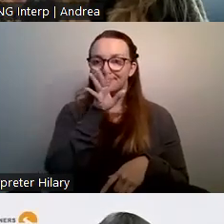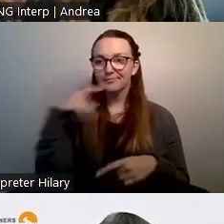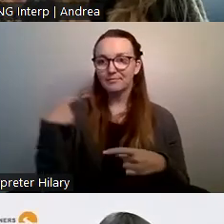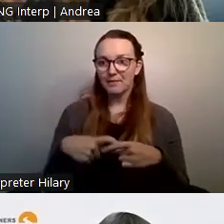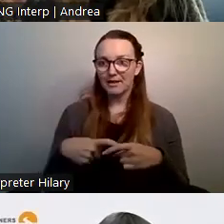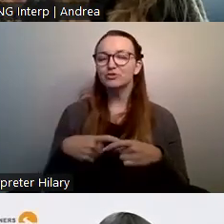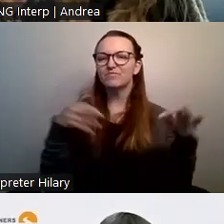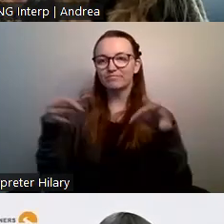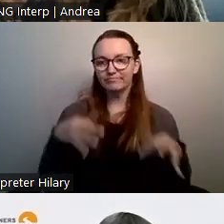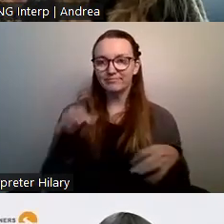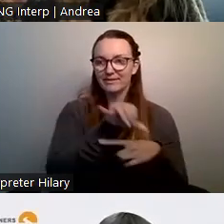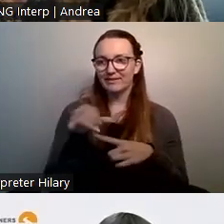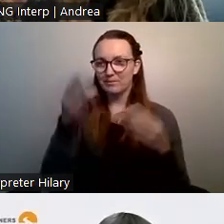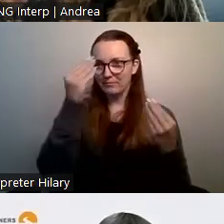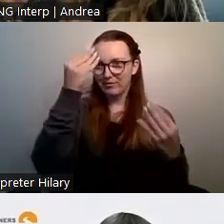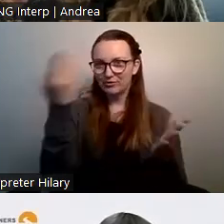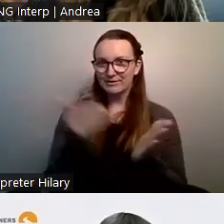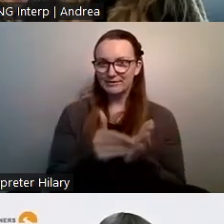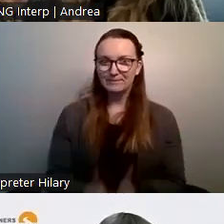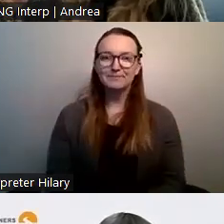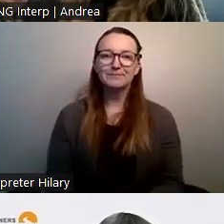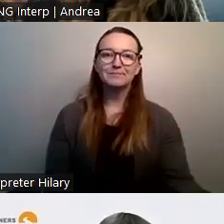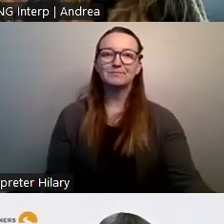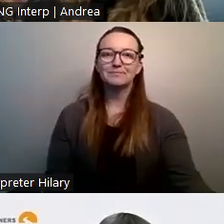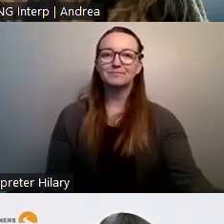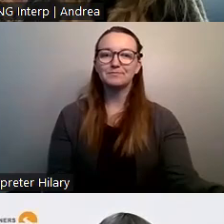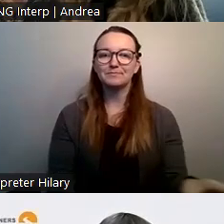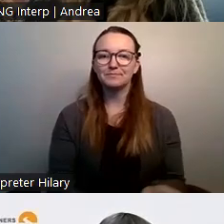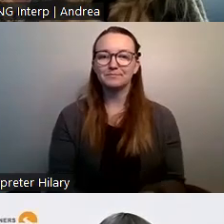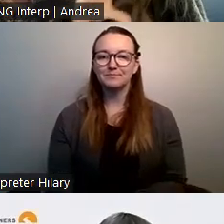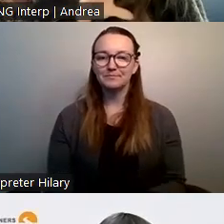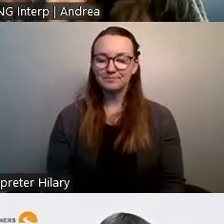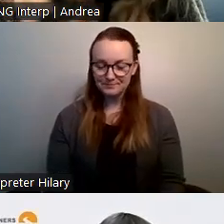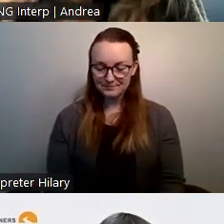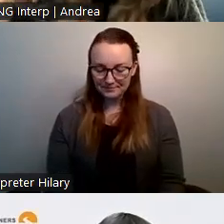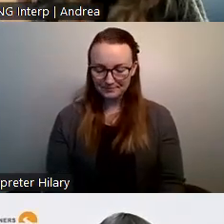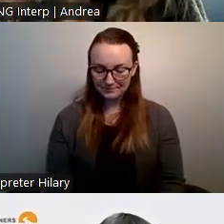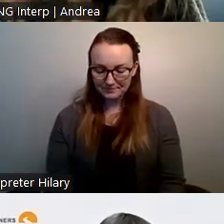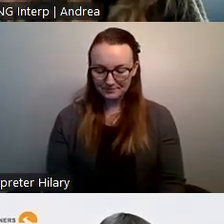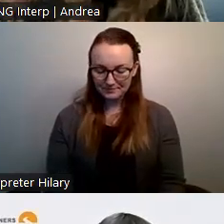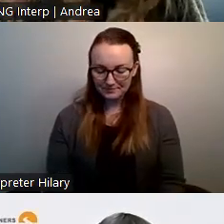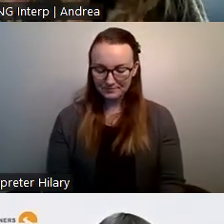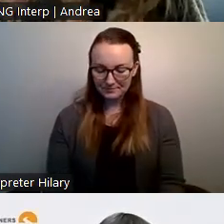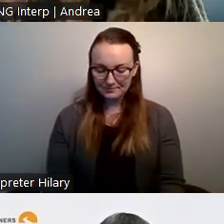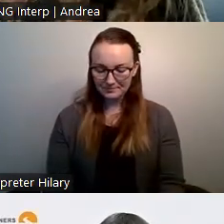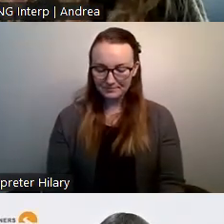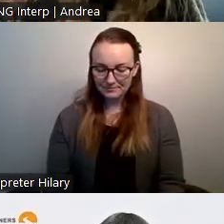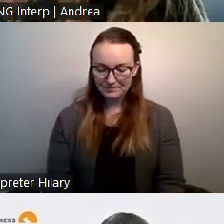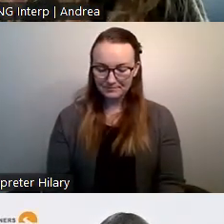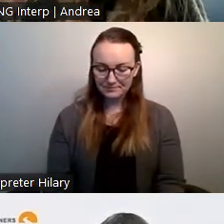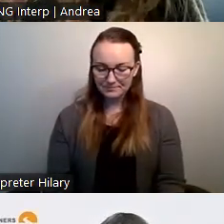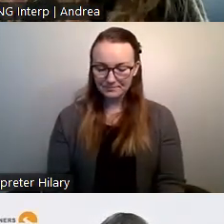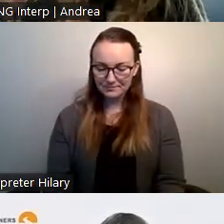a través de su computadora, en este momento puede ver un icono de globo terráqueo en la parte inferior de su pantalla que